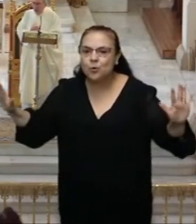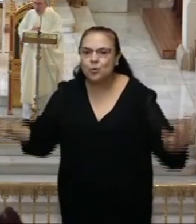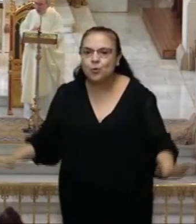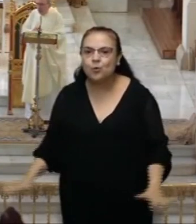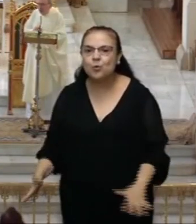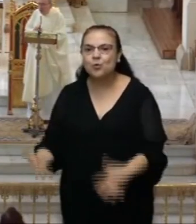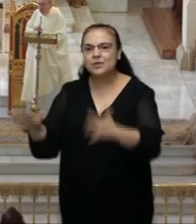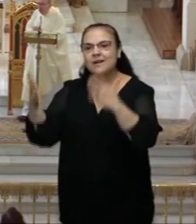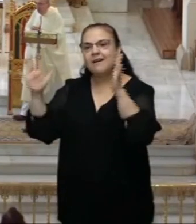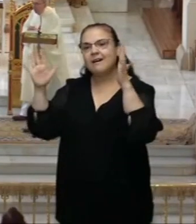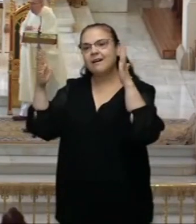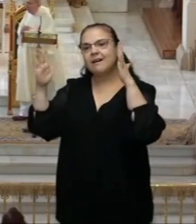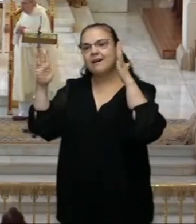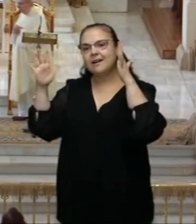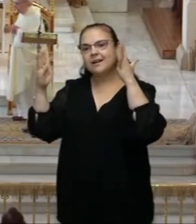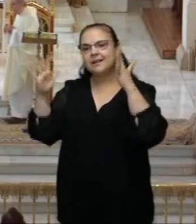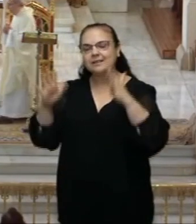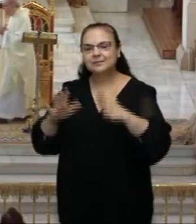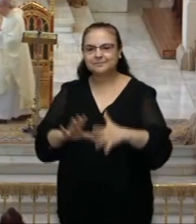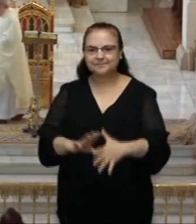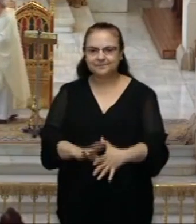aleluya.